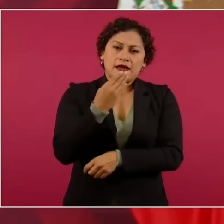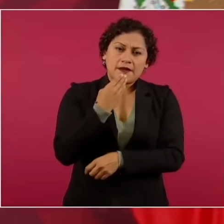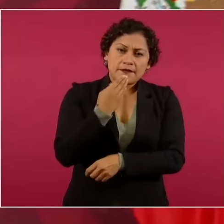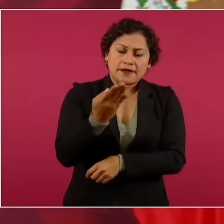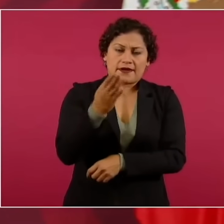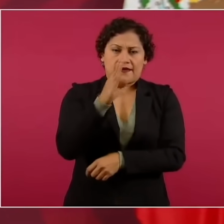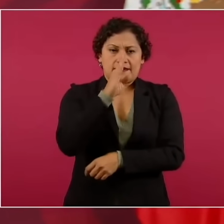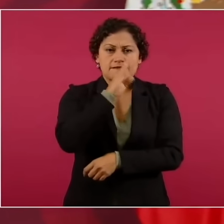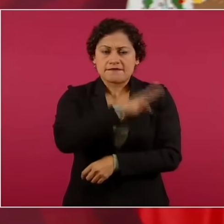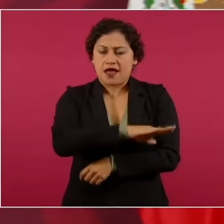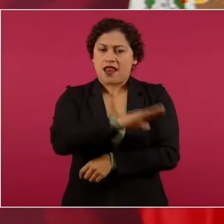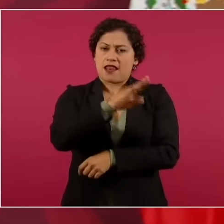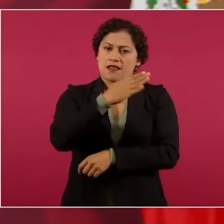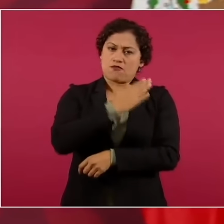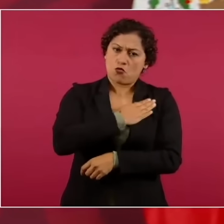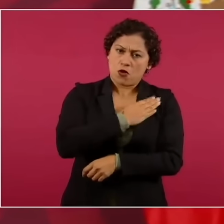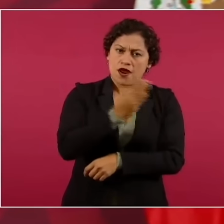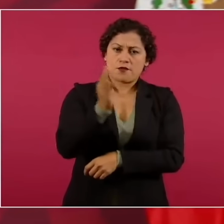Ojalá